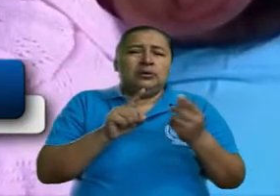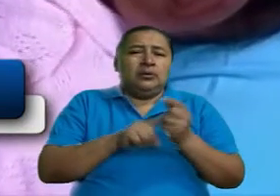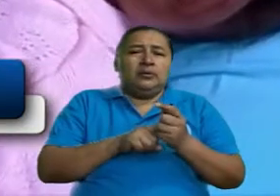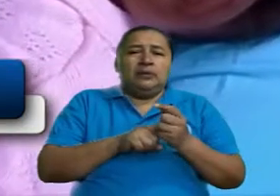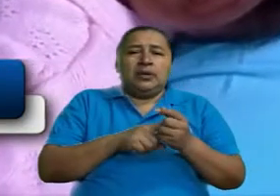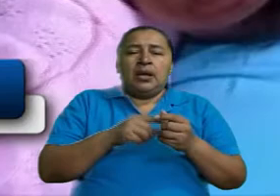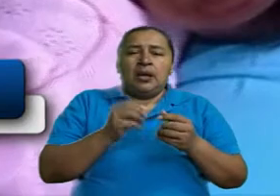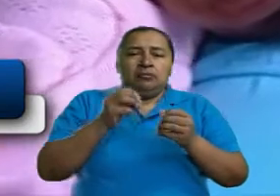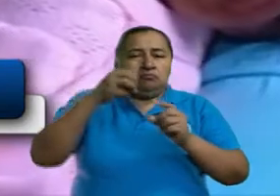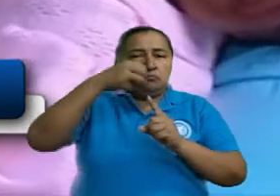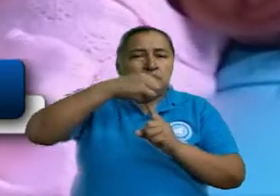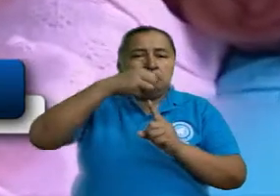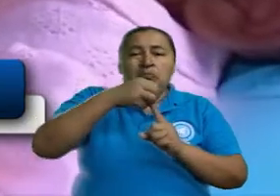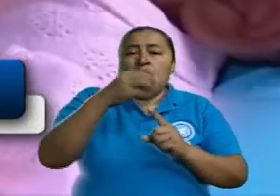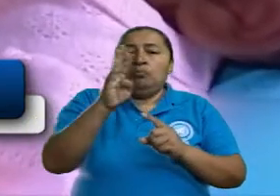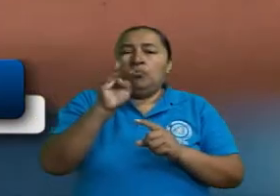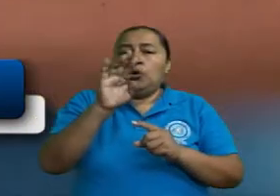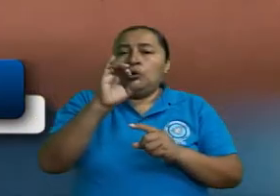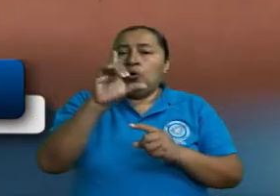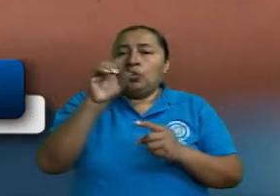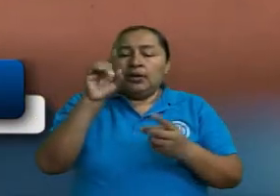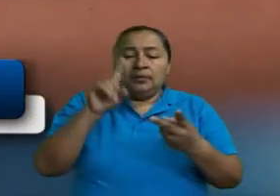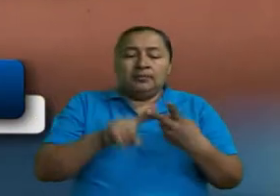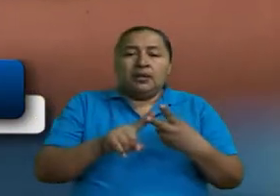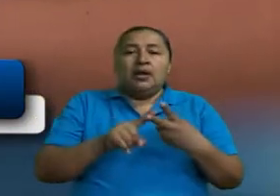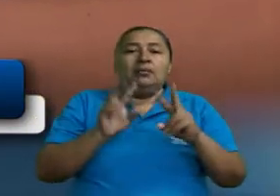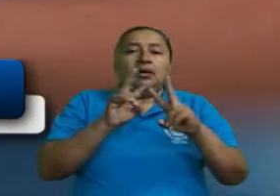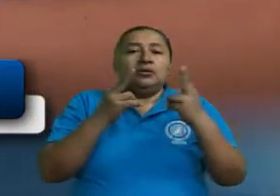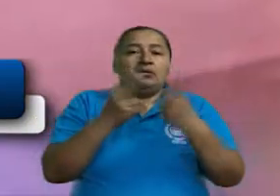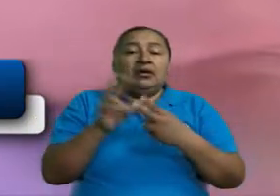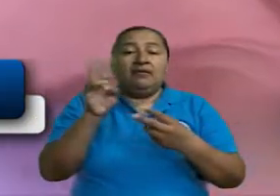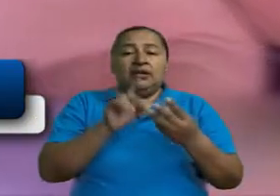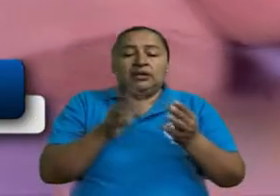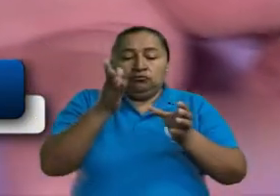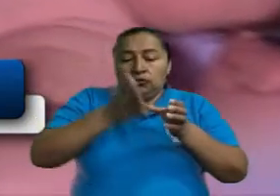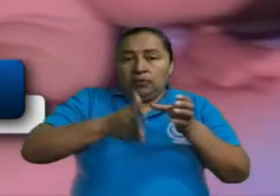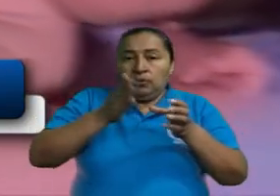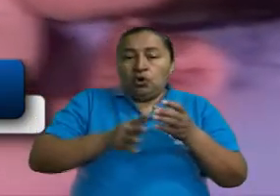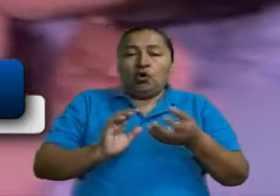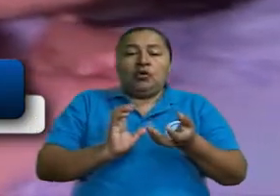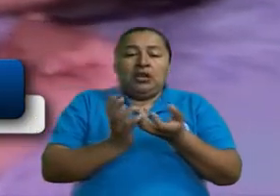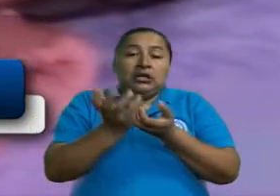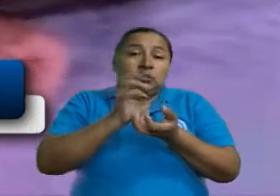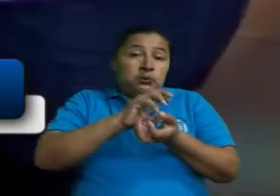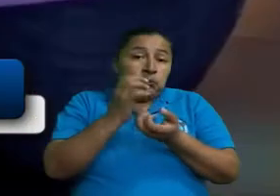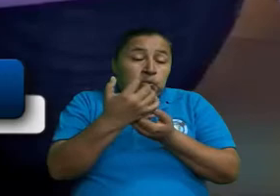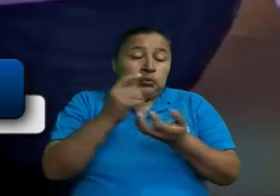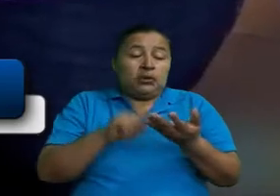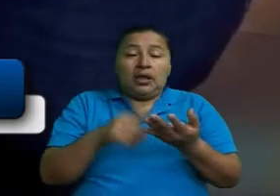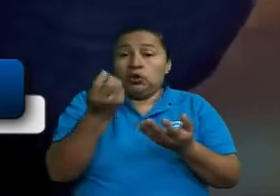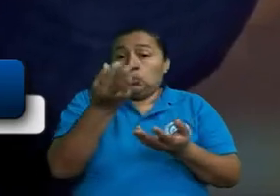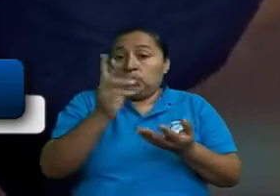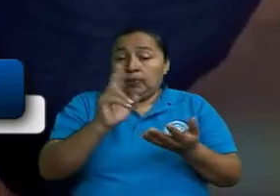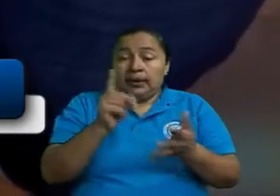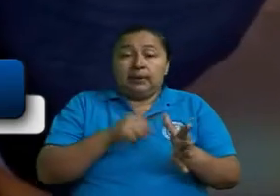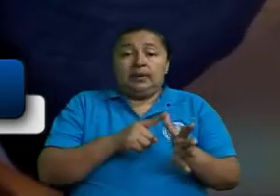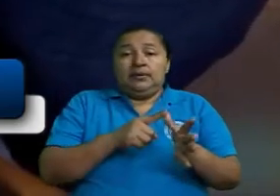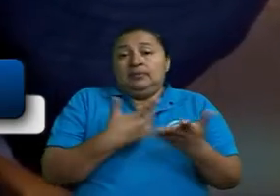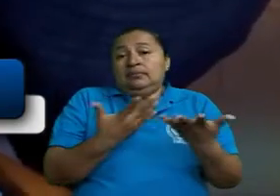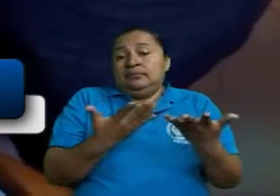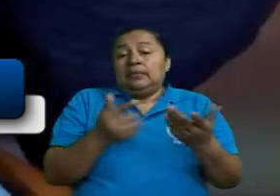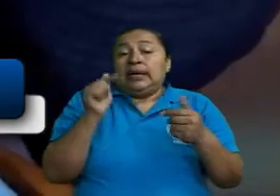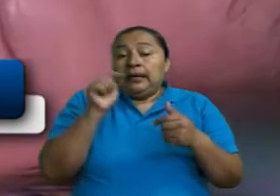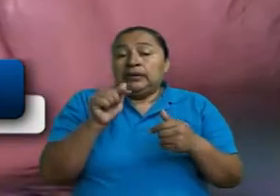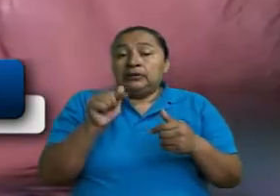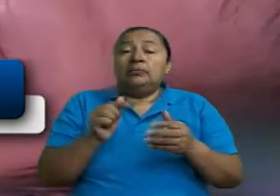el brócoli, por ejemplo todo lo que son las verduras verdes, el repollo, la lechuga, el tomate. Entonces